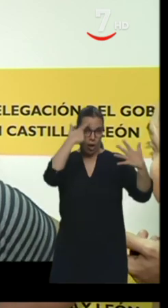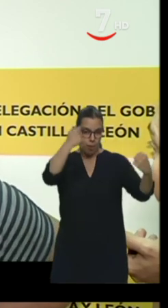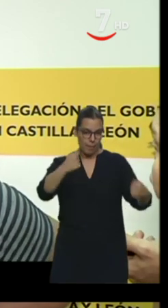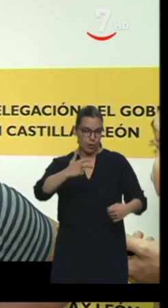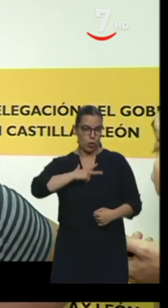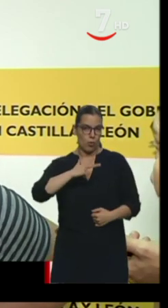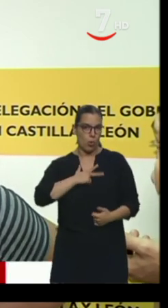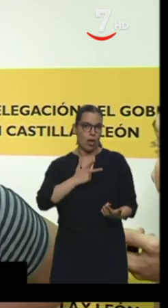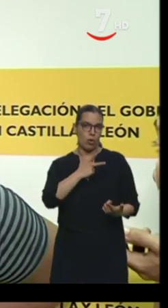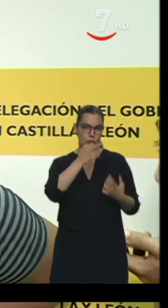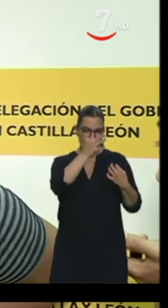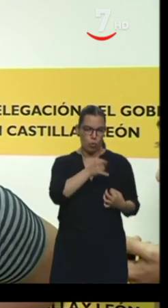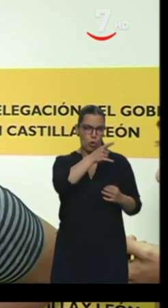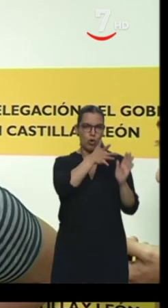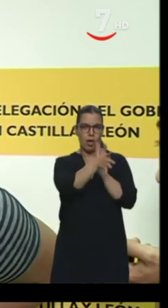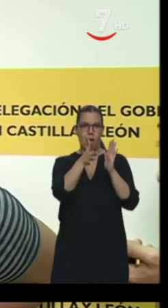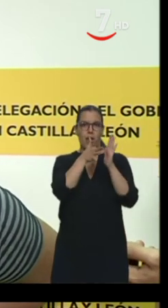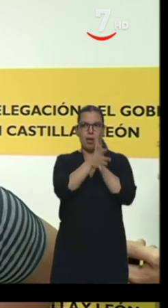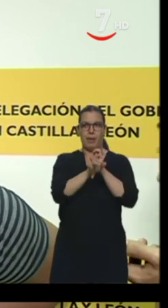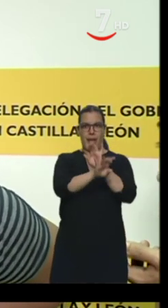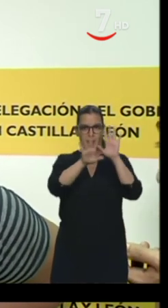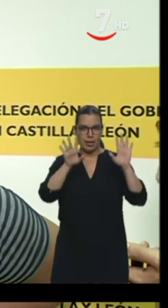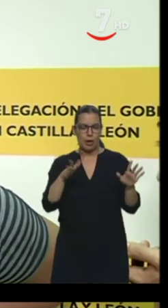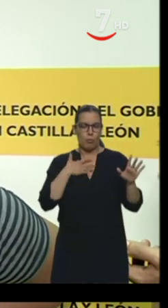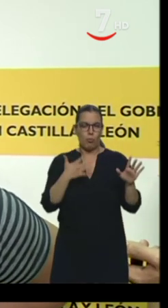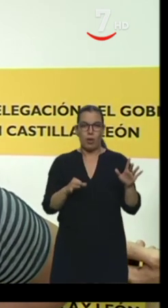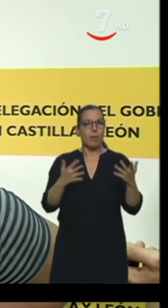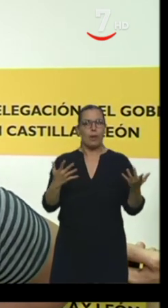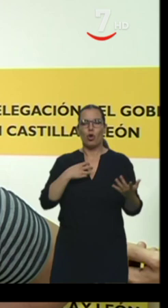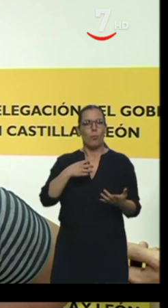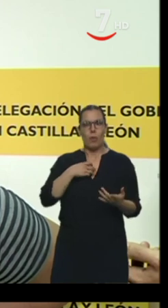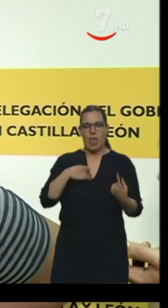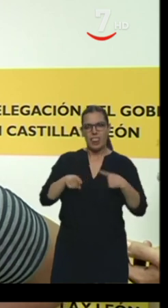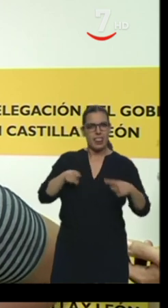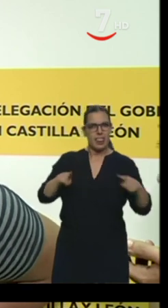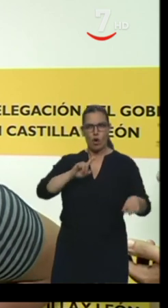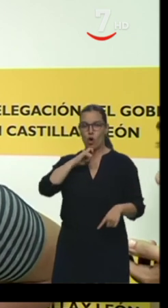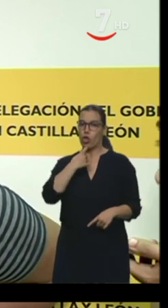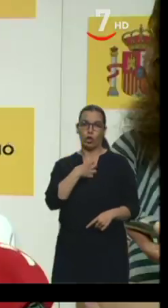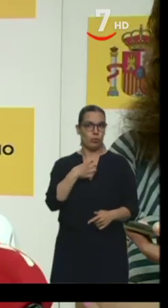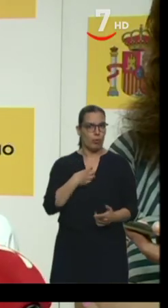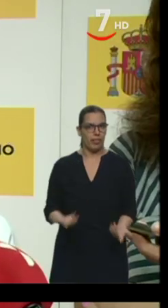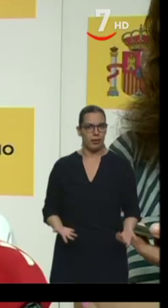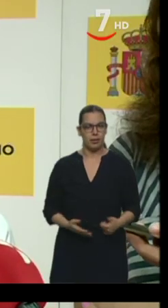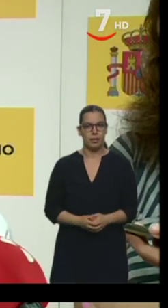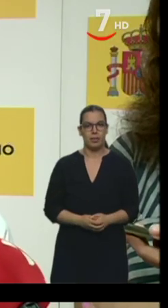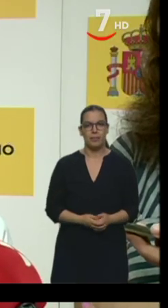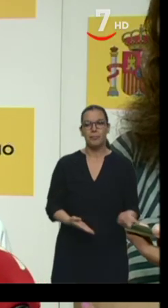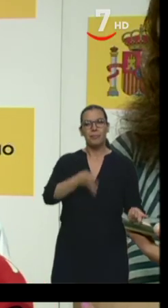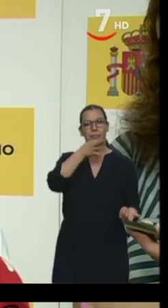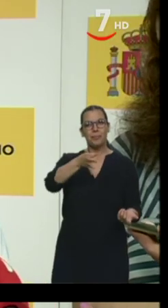que entienden más de, o podrían poner el punto más sobre la I, pero no se puede incitar al odio de esa manera.